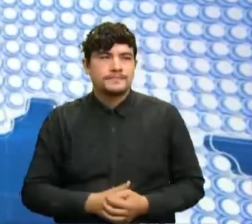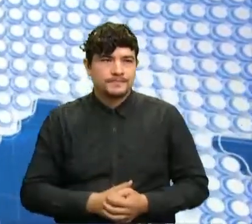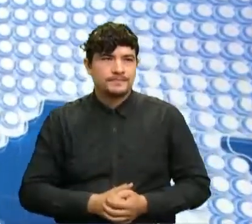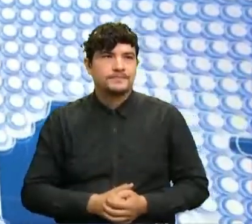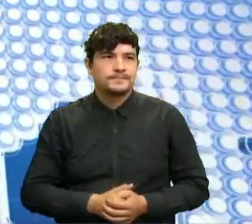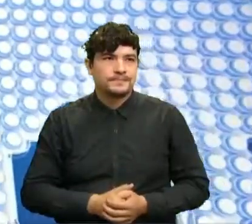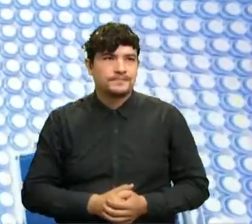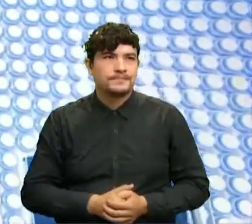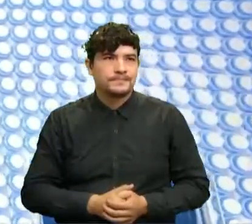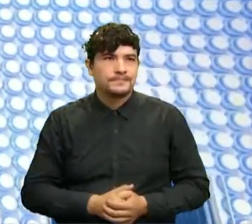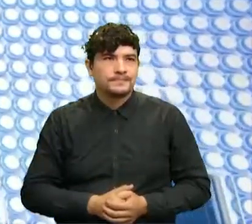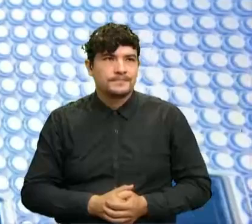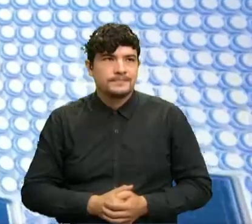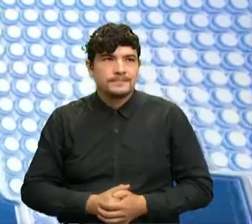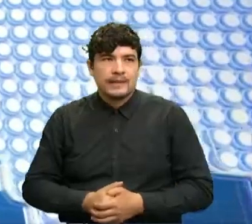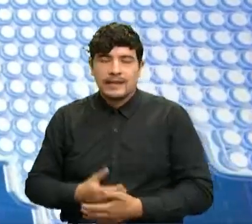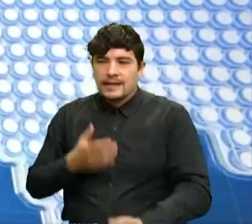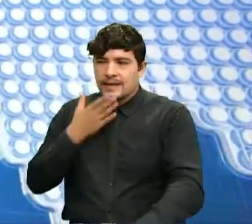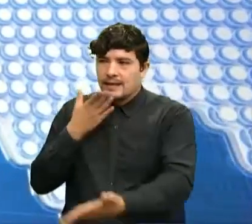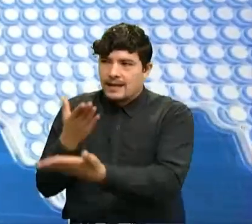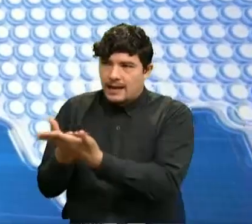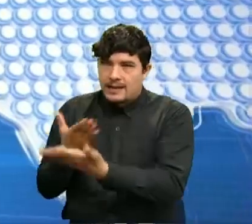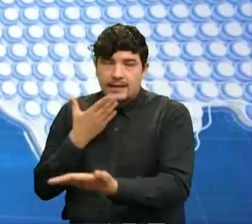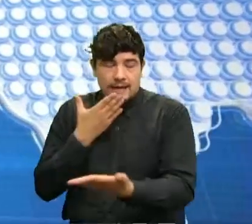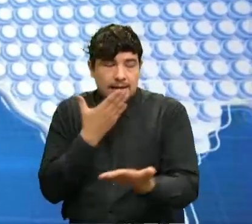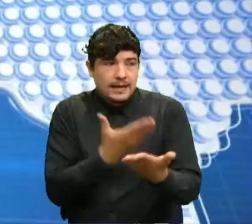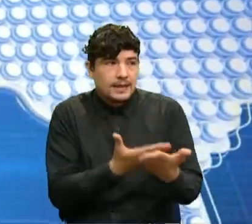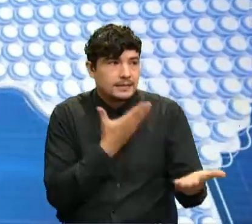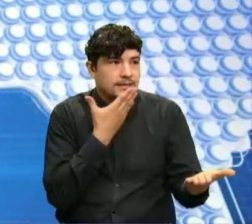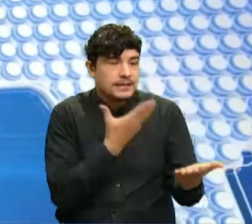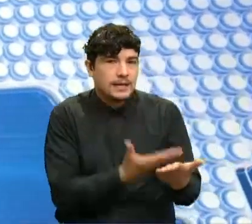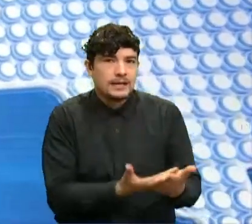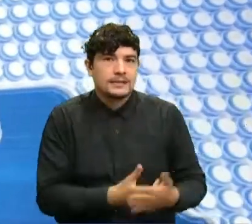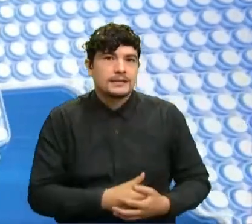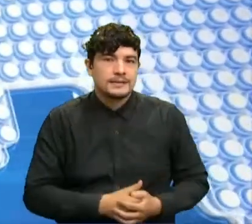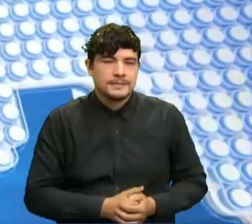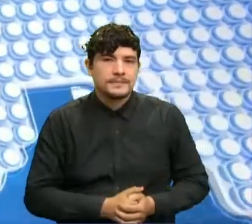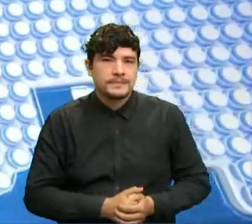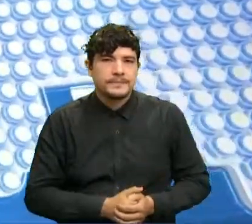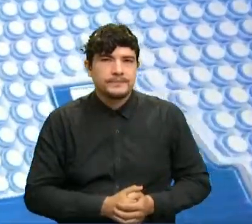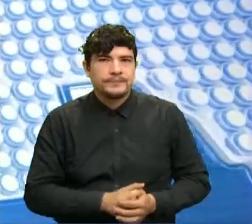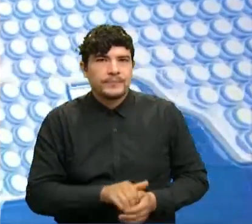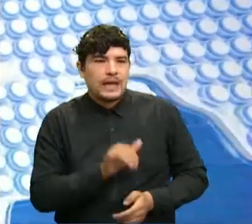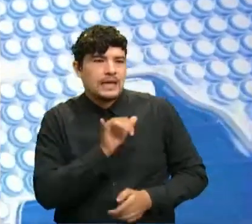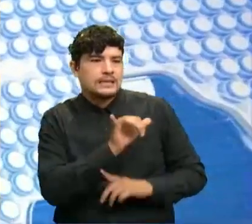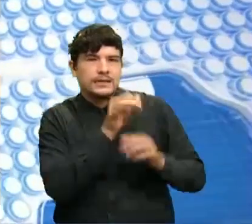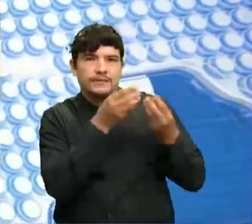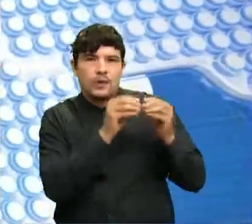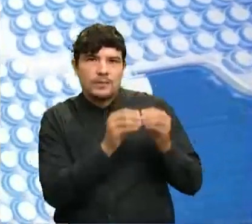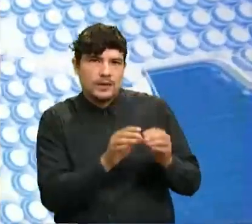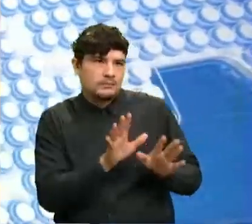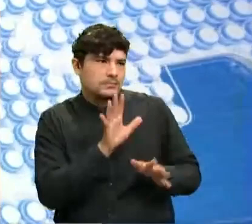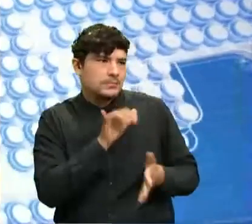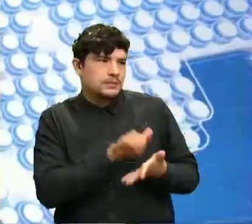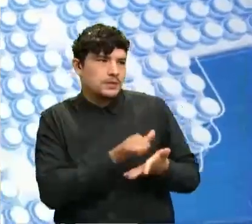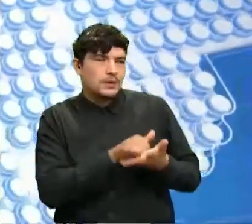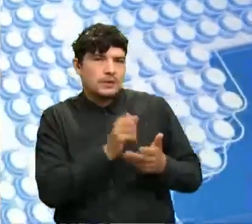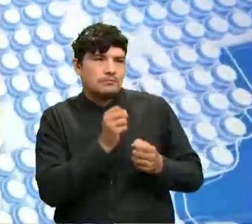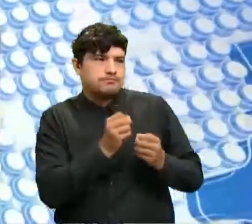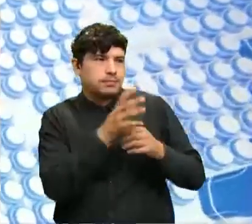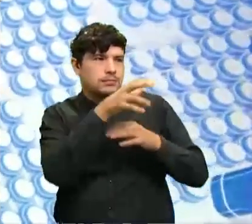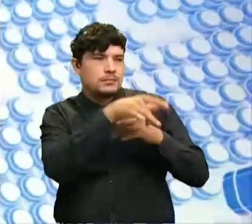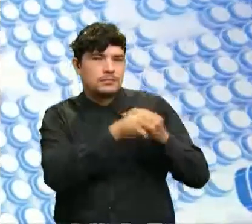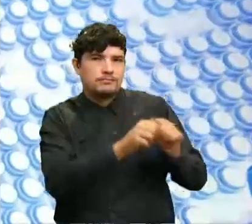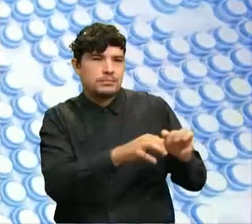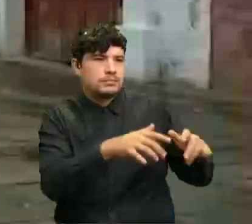gracias. Esa es la forma como se tienen que dispersar esas manifestaciones, la reacción de las autoridades, pero bueno, seguimos